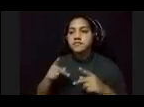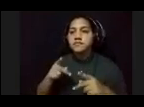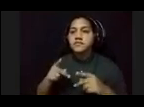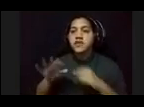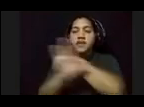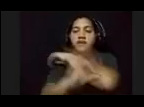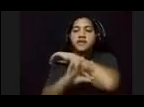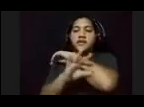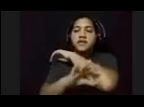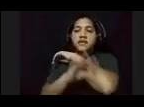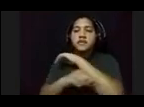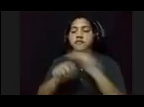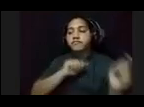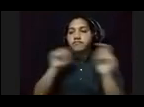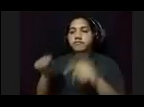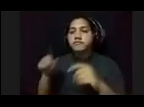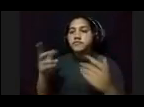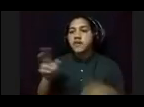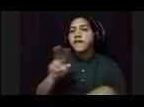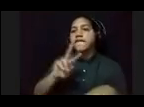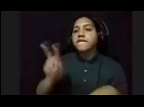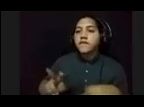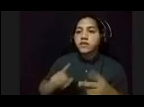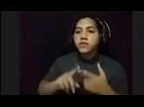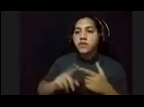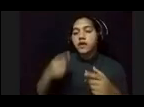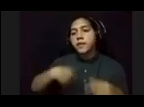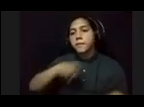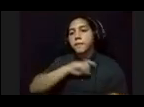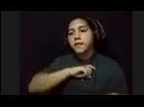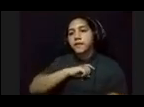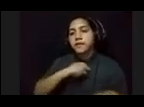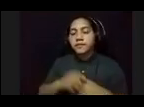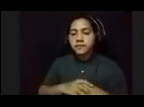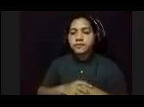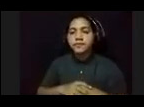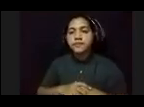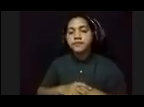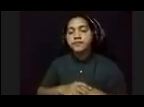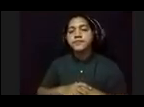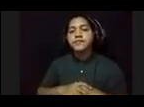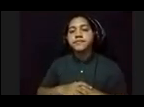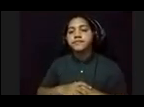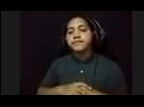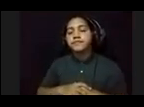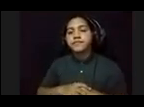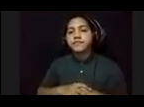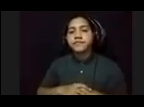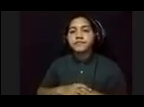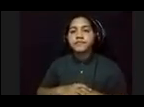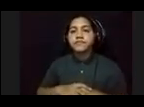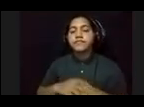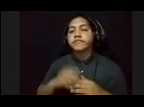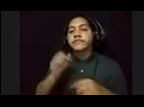Perla, procedentes de Venezuela y España. La fuerza laboral estaba constituida por